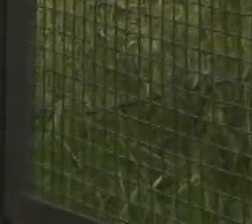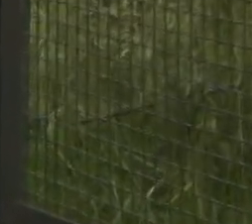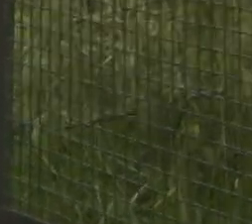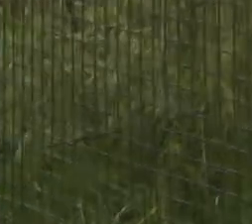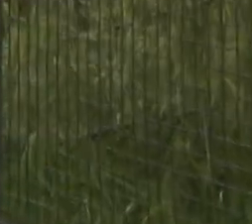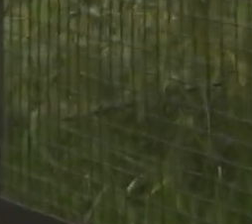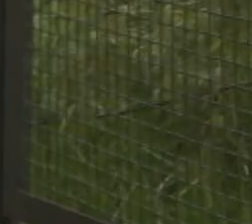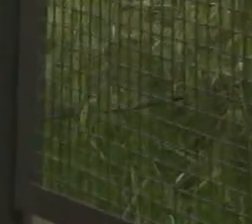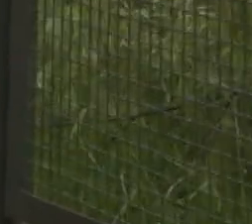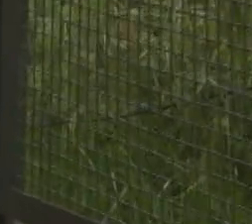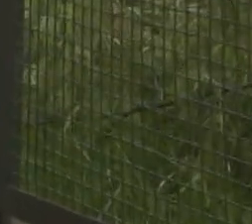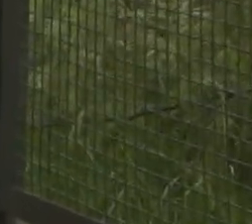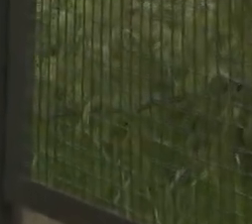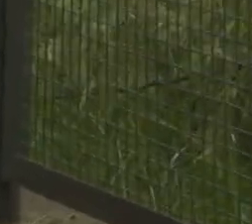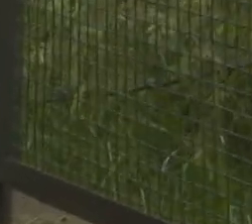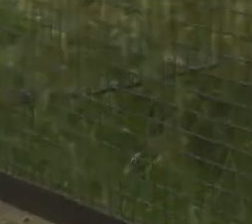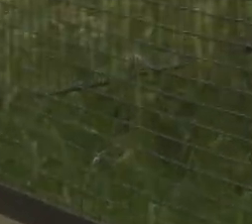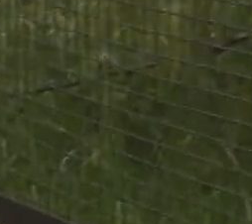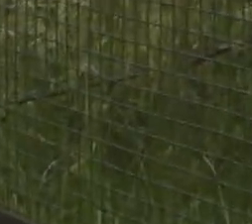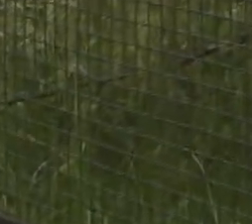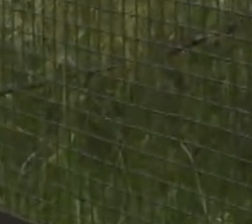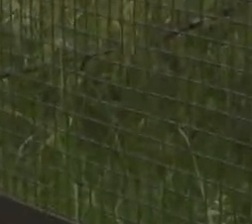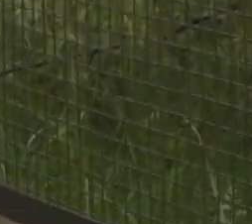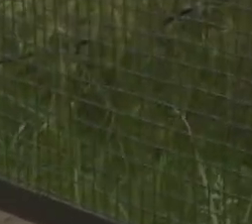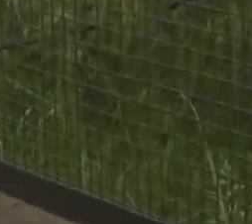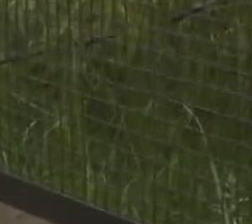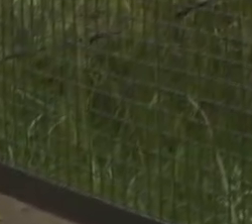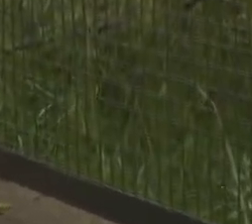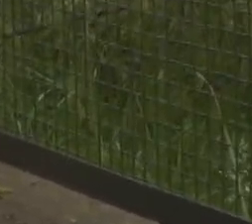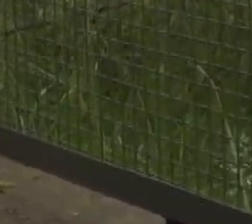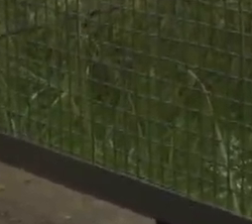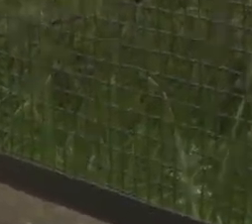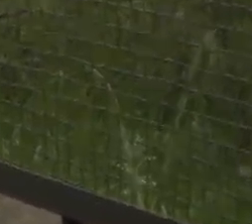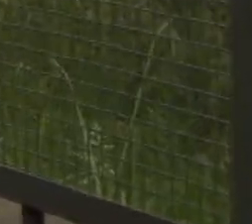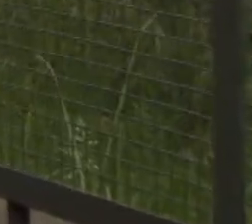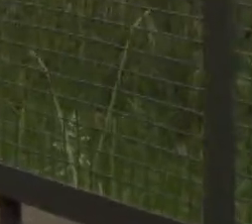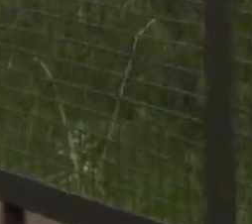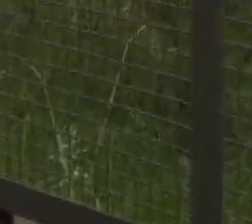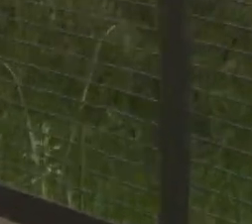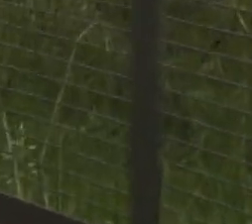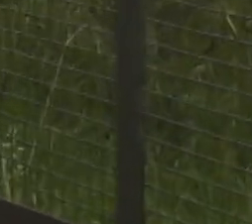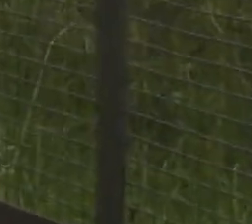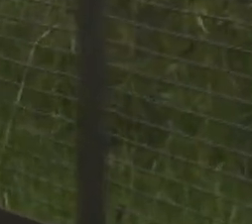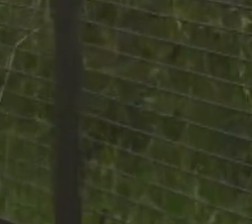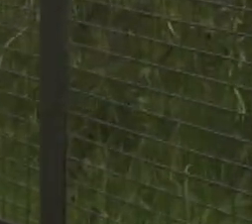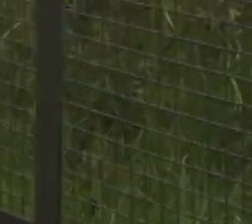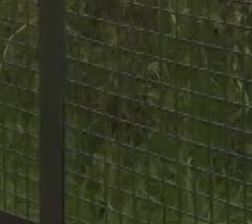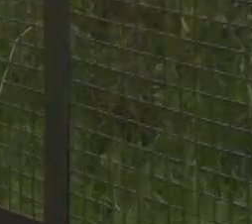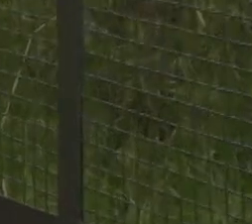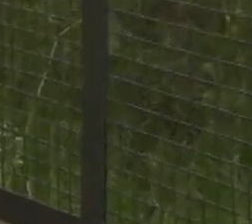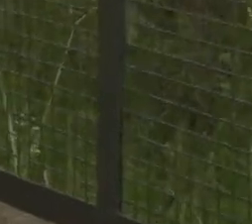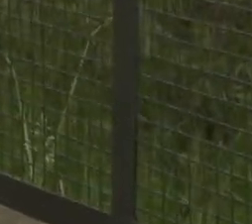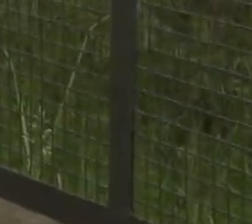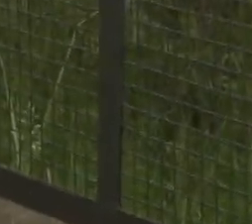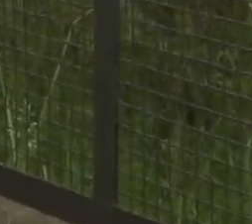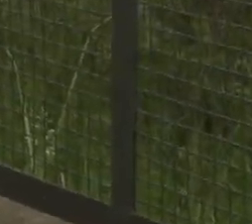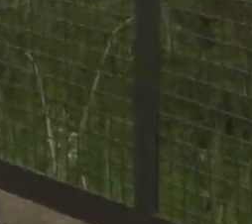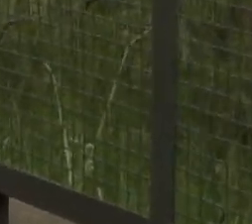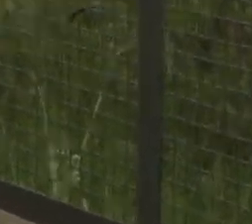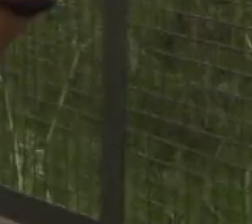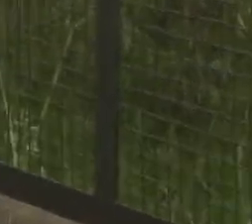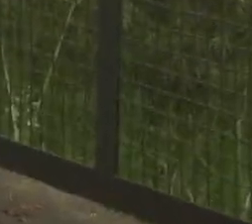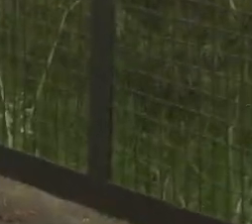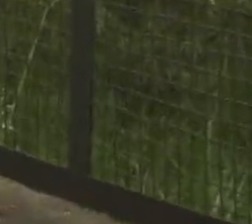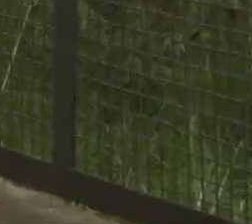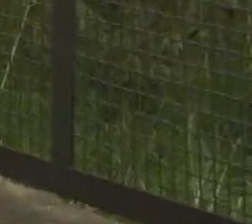nuestras manos son 10 mundos Y estos multiplicados por n veces pues daría un resultado de muchísimos mundos